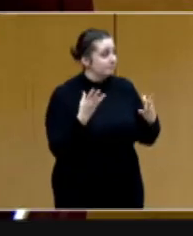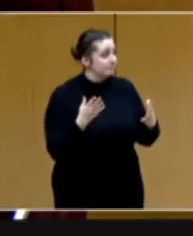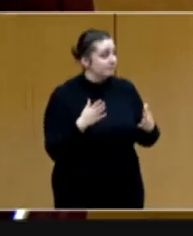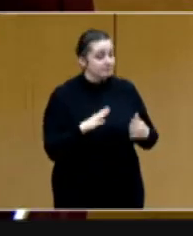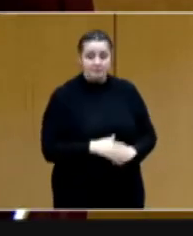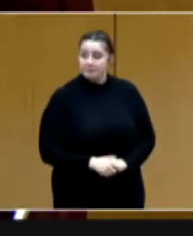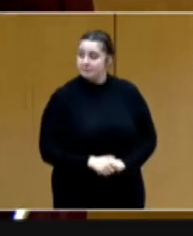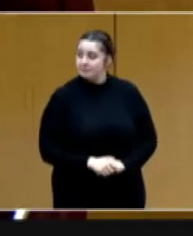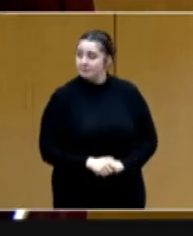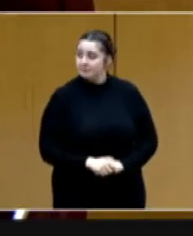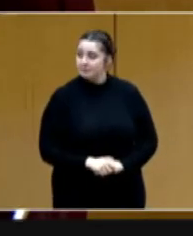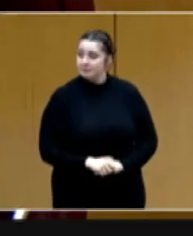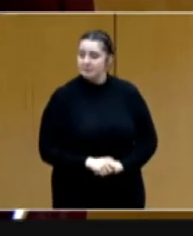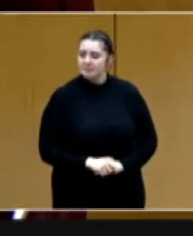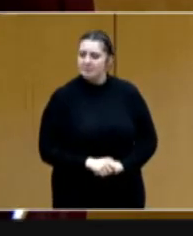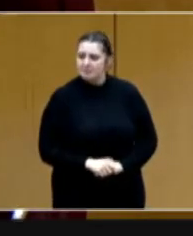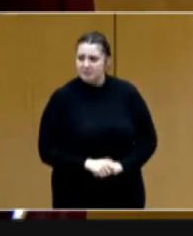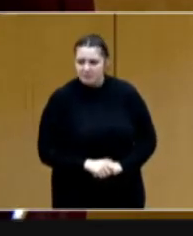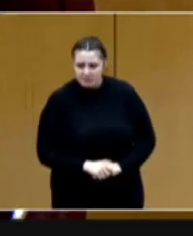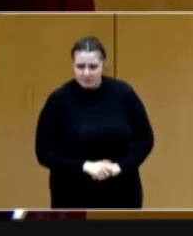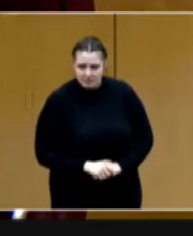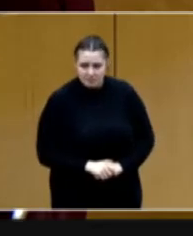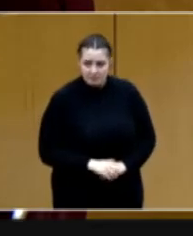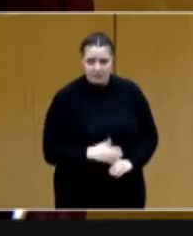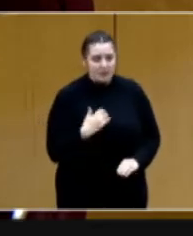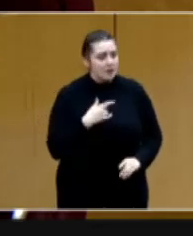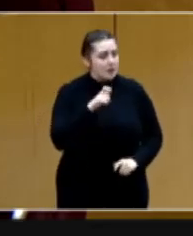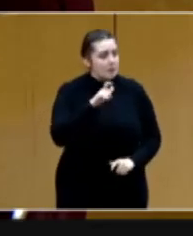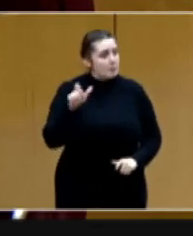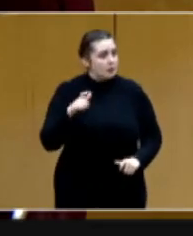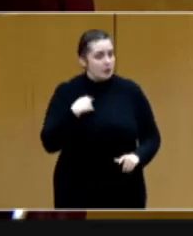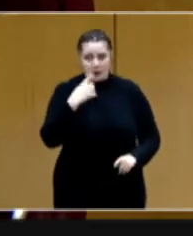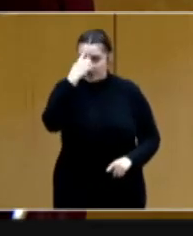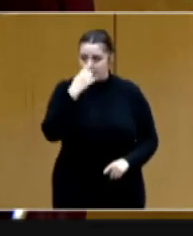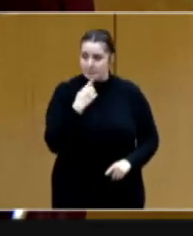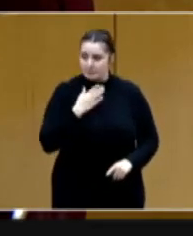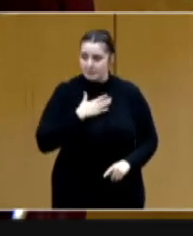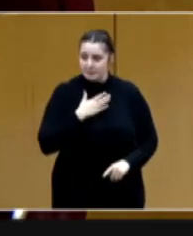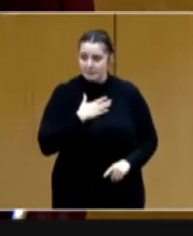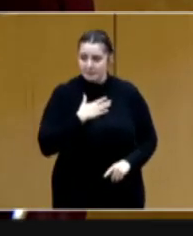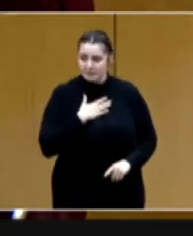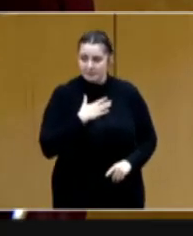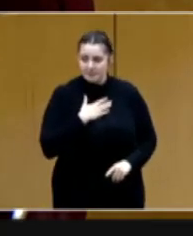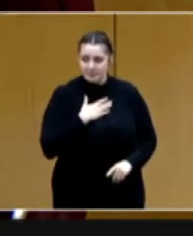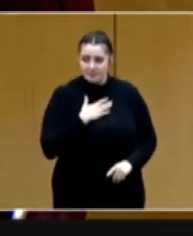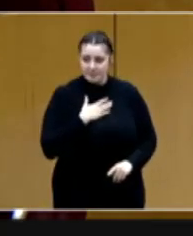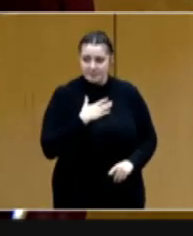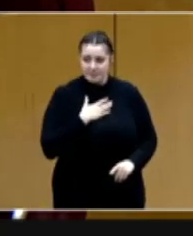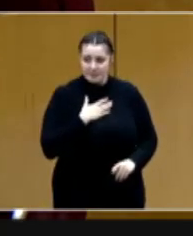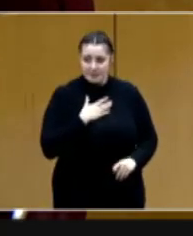acercándose a la hora de comer una persona de mi perfil no agotar demasiado el tiempo para